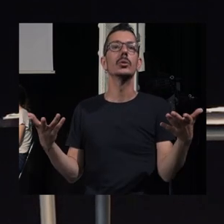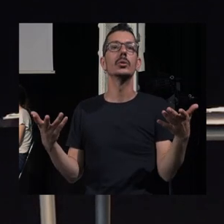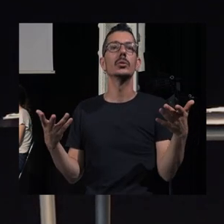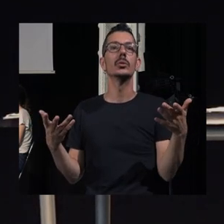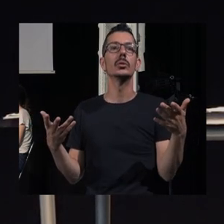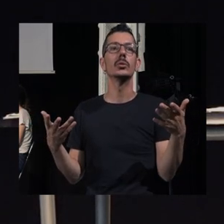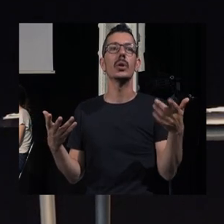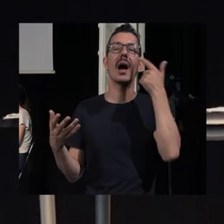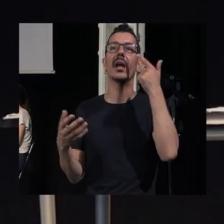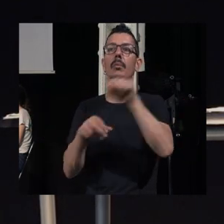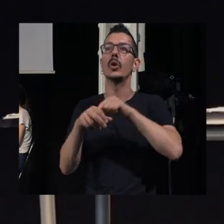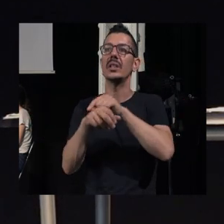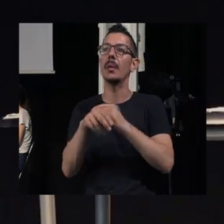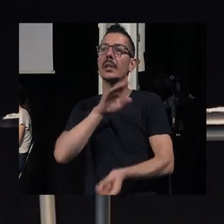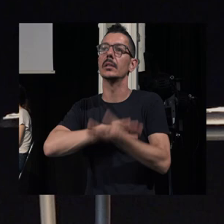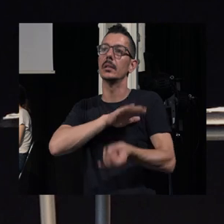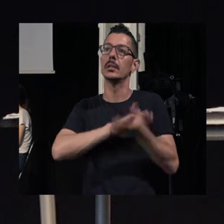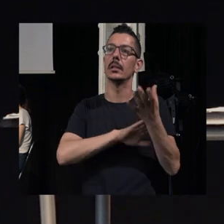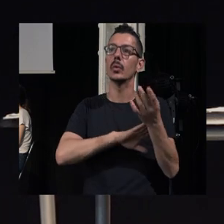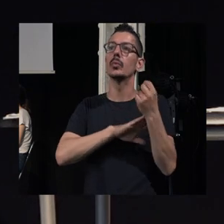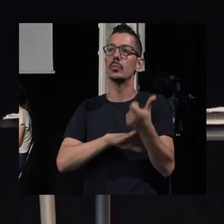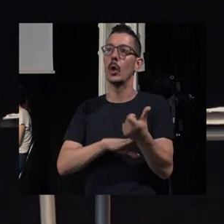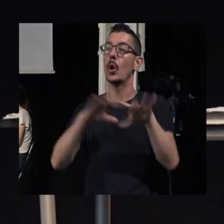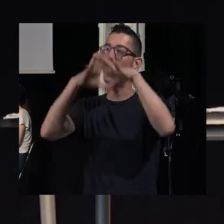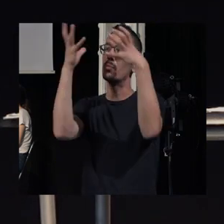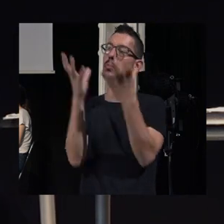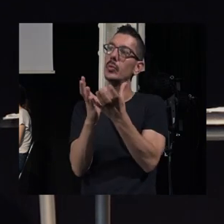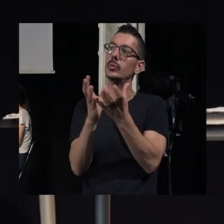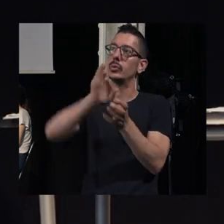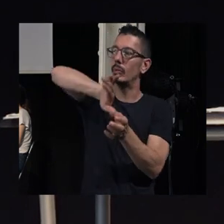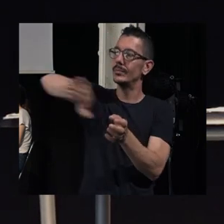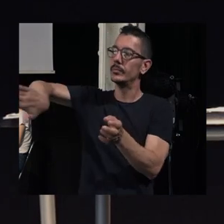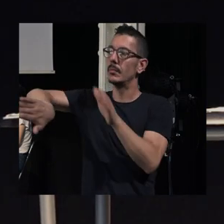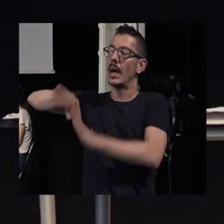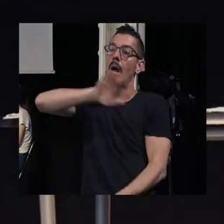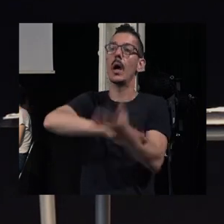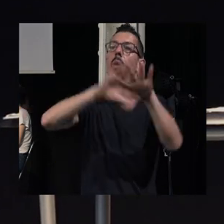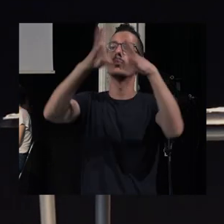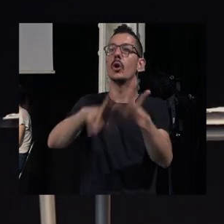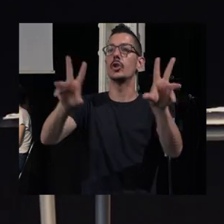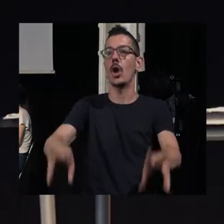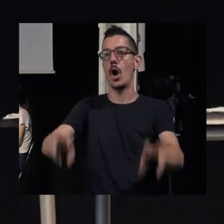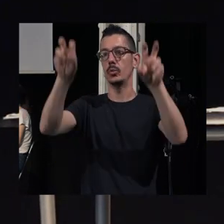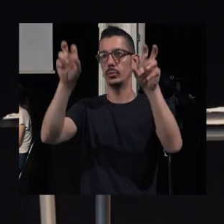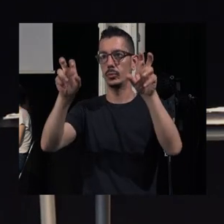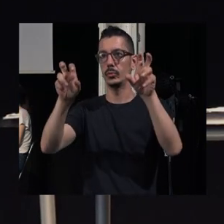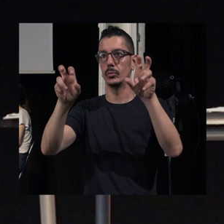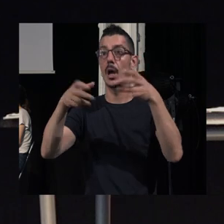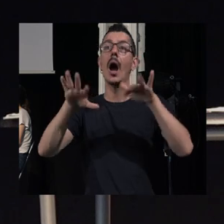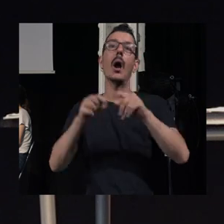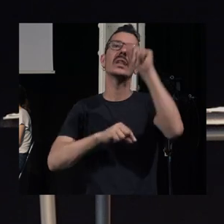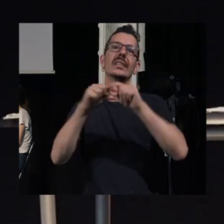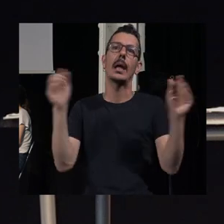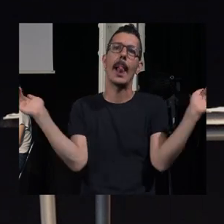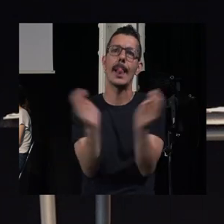de incidir políticamente, de crear, desplazar un mundo para que surja otro mundo, aunque sea a pequeña